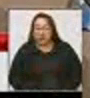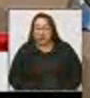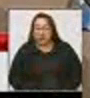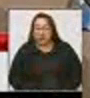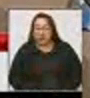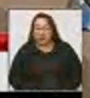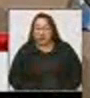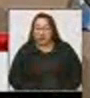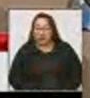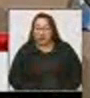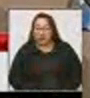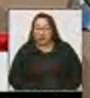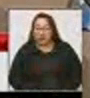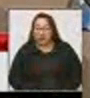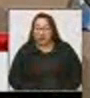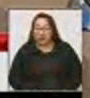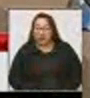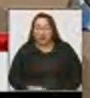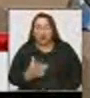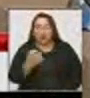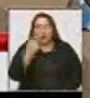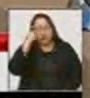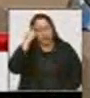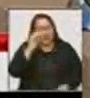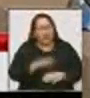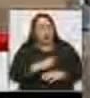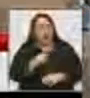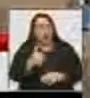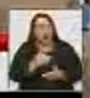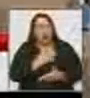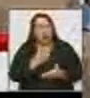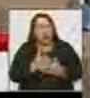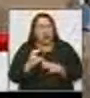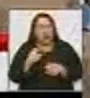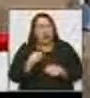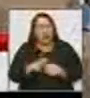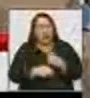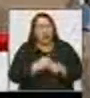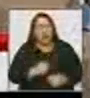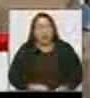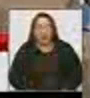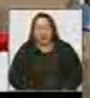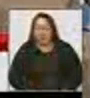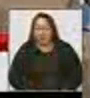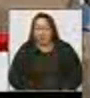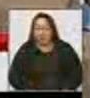la duda y quisiera saber por qué la posición está frente a otras alternativas que hablaban de 3 años.